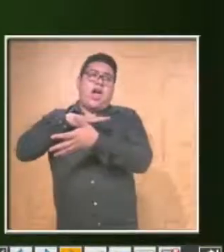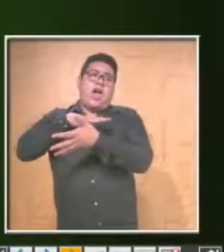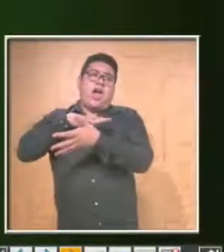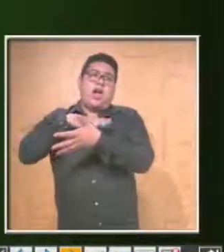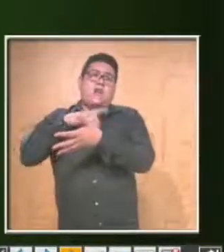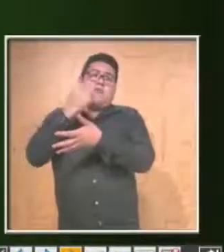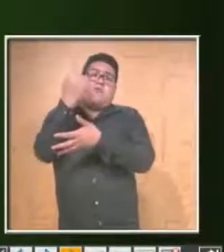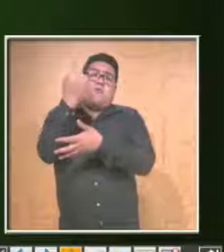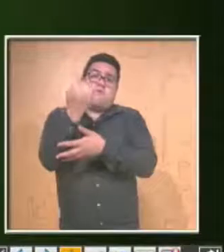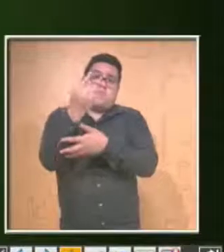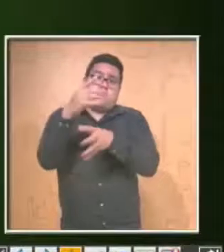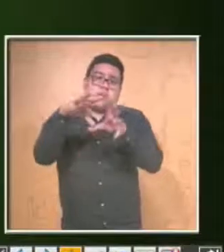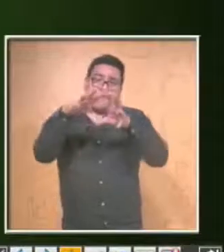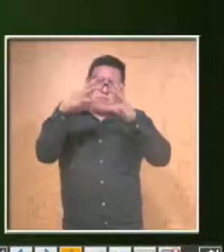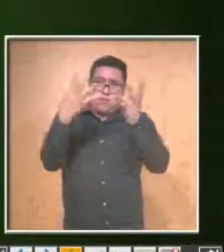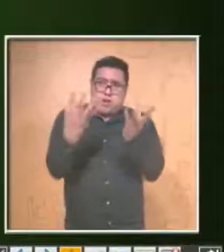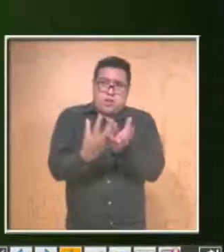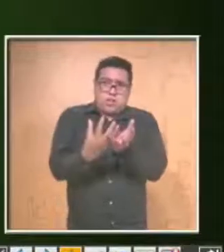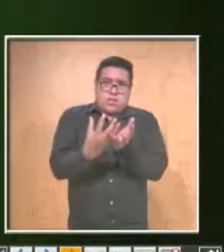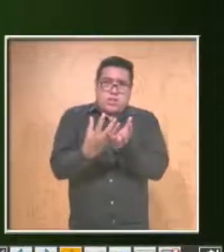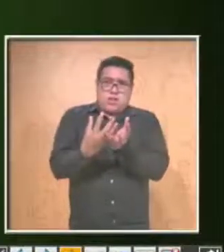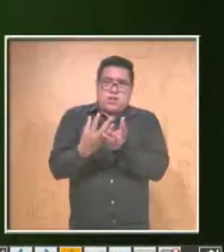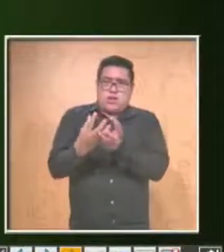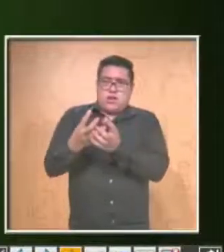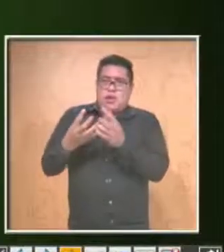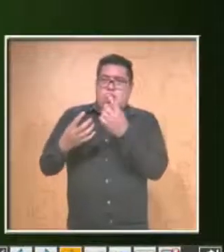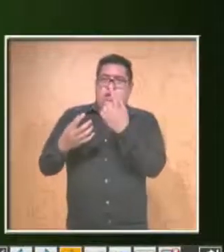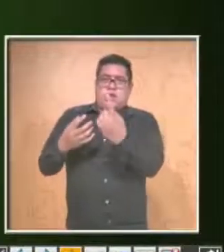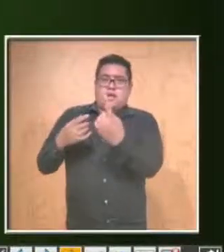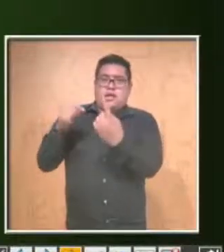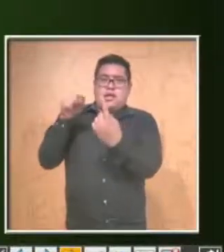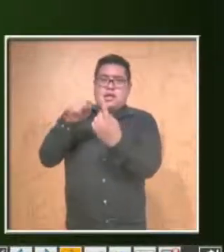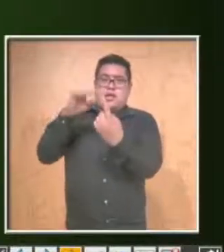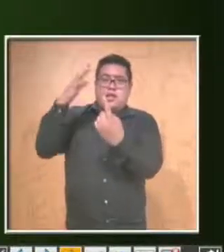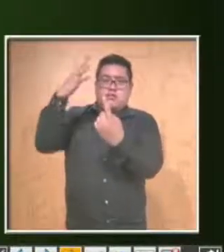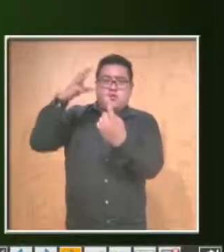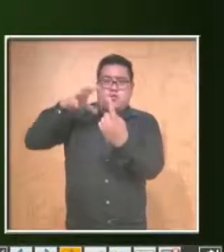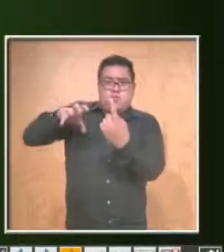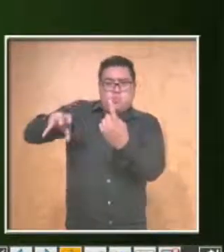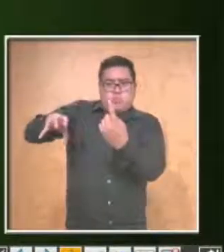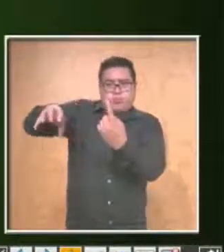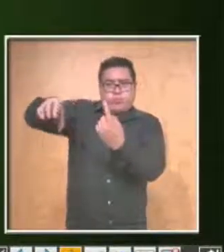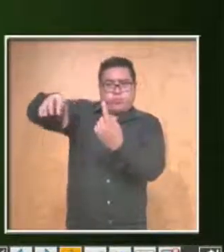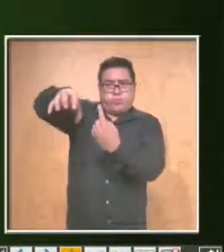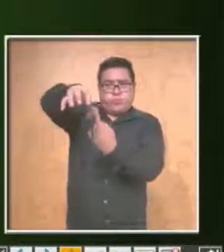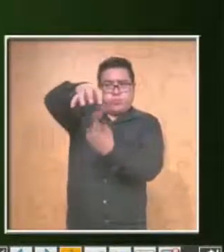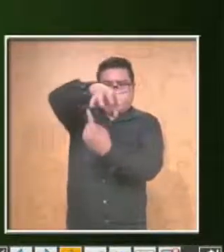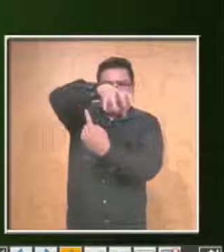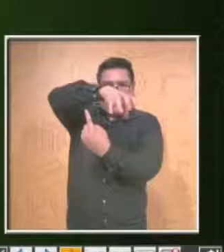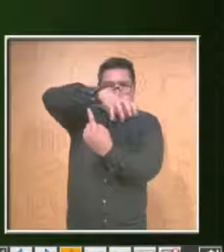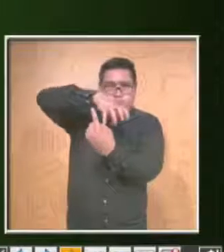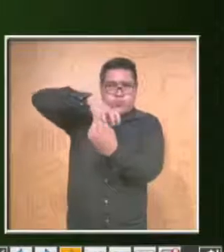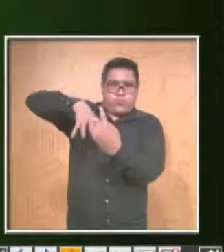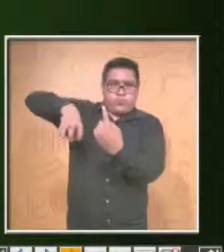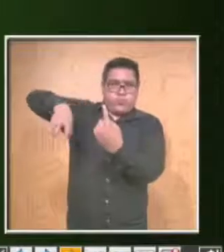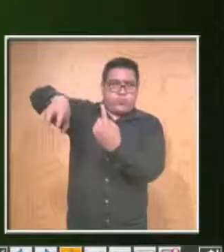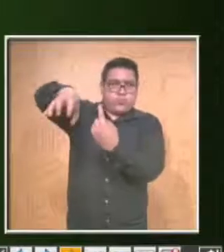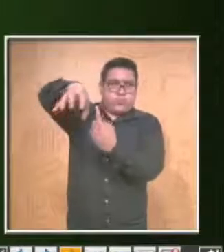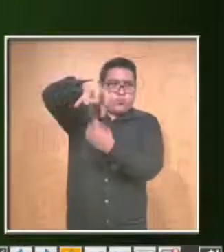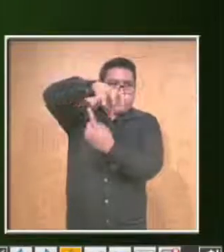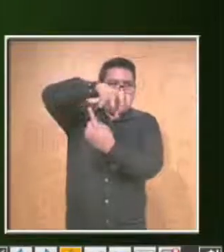una Tierra dándole vuelta al Sol, la teoría heliocéntrica. Luego aparece aquí Kepler, que viene a